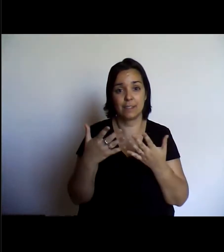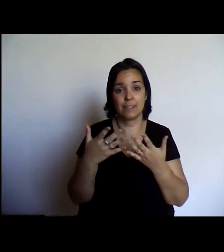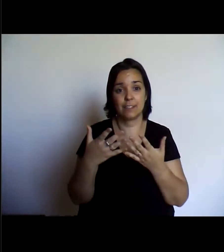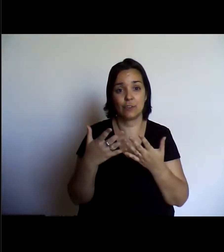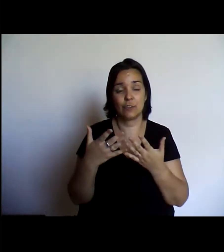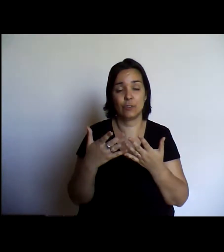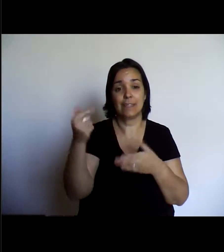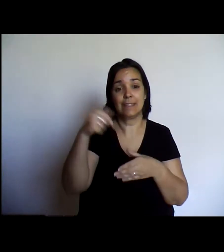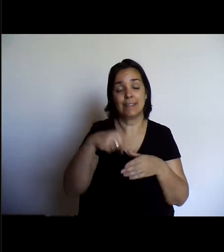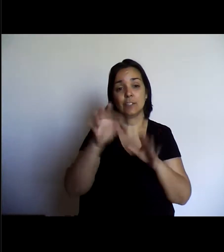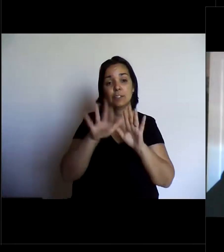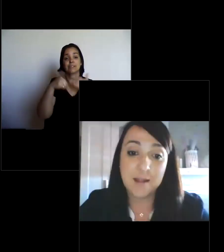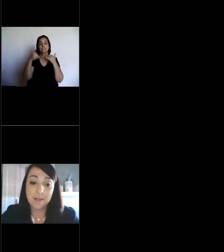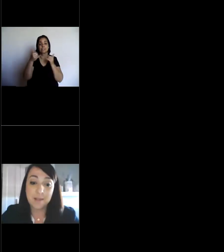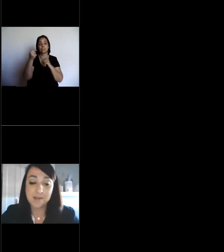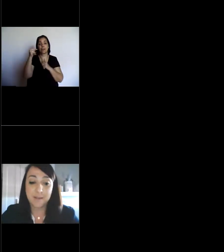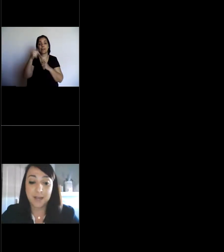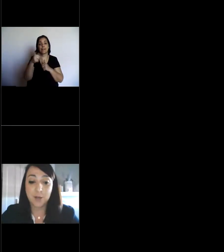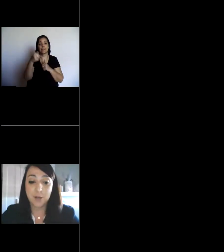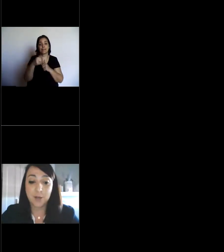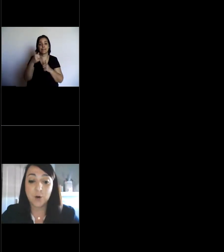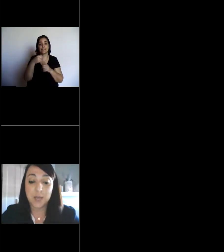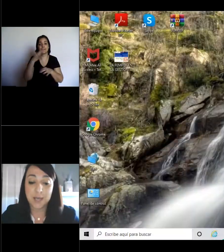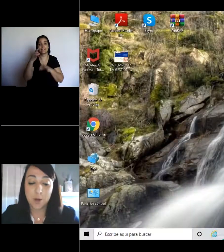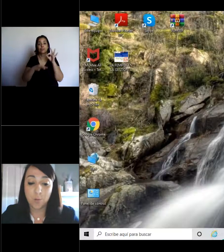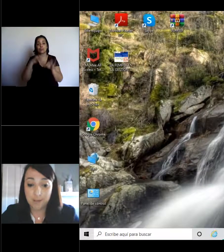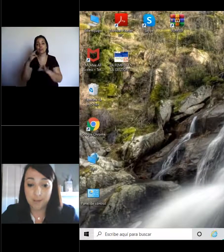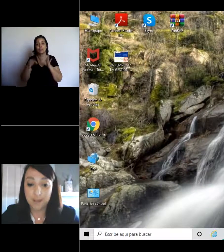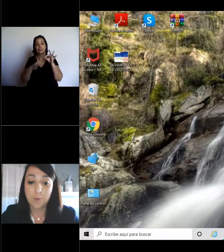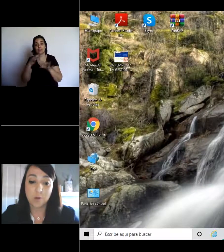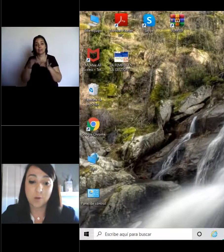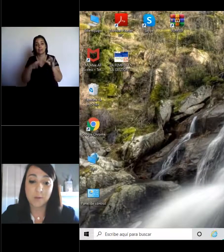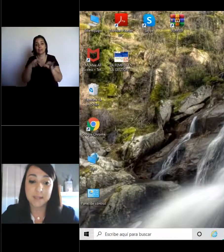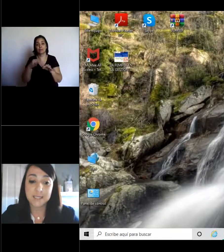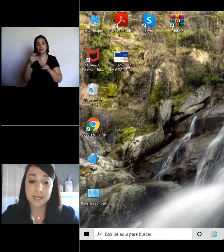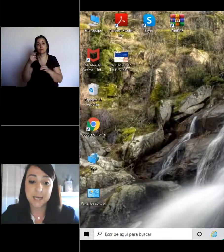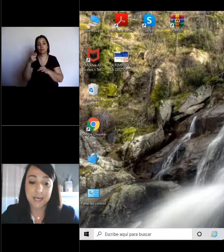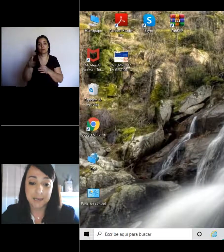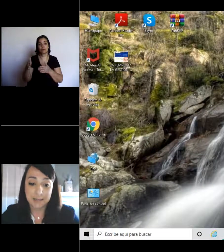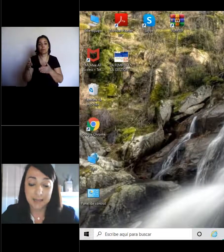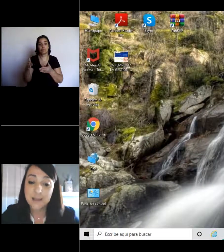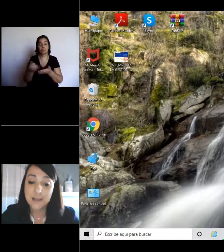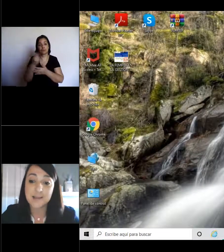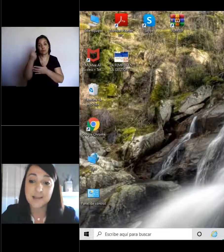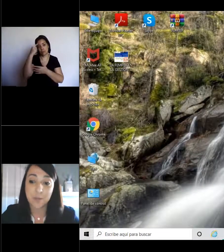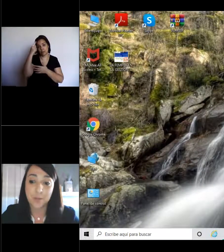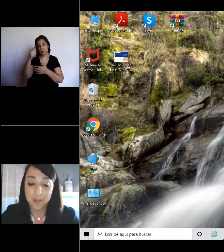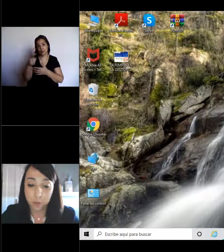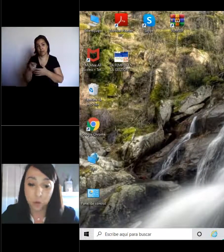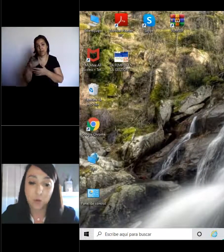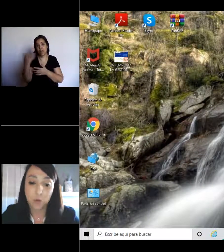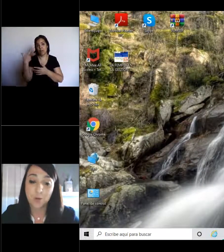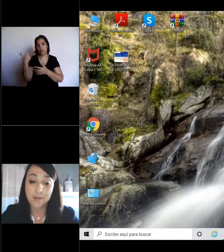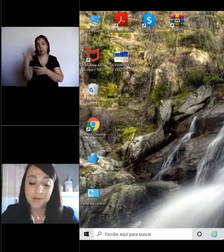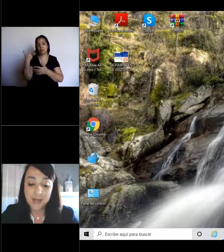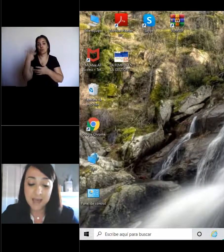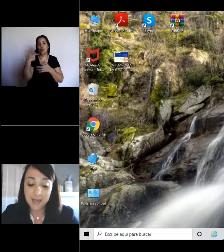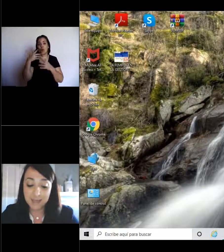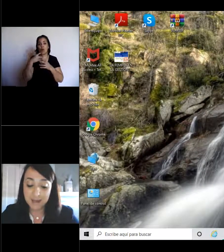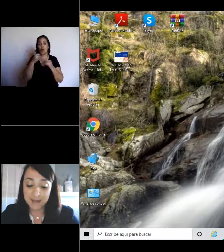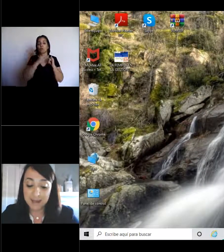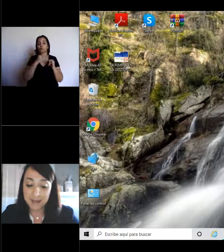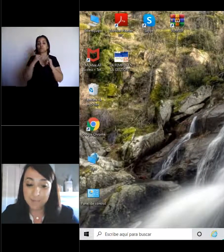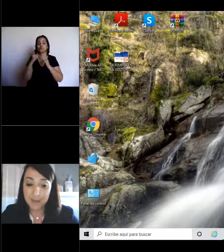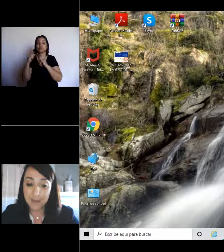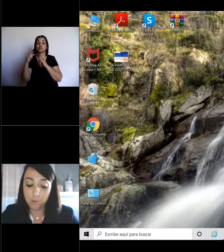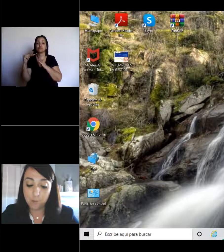seminario dentro del ciclo de seminarios que, como sabéis, hemos puesto en marcha recientemente, que estamos celebrando todos los jueves